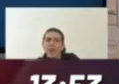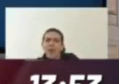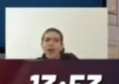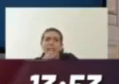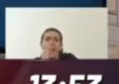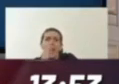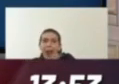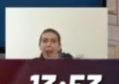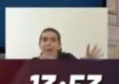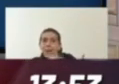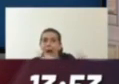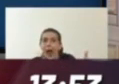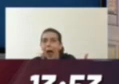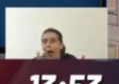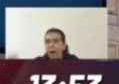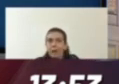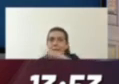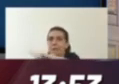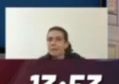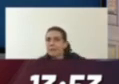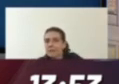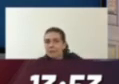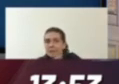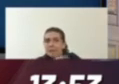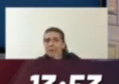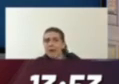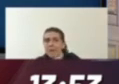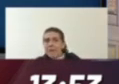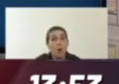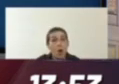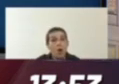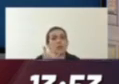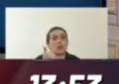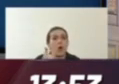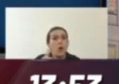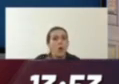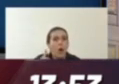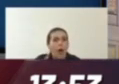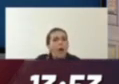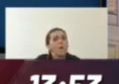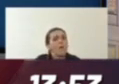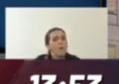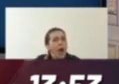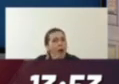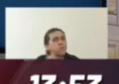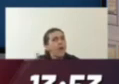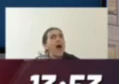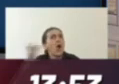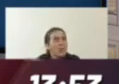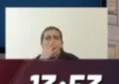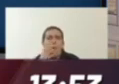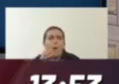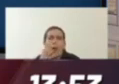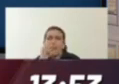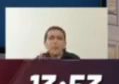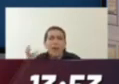gente. Acuérdense cuando discutíamos si íbamos a tener barbijos, si íbamos a tener respiradores, hoy